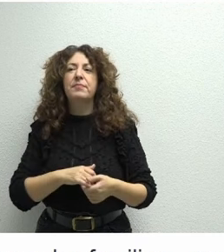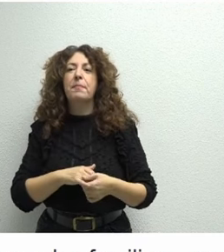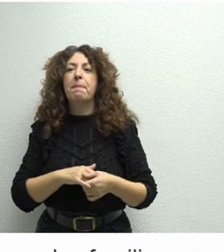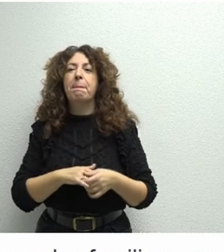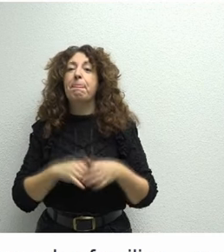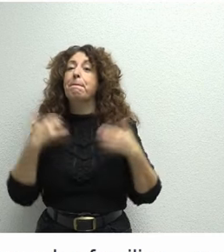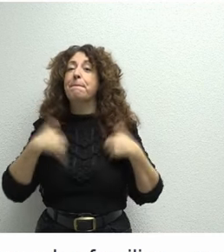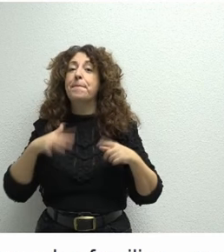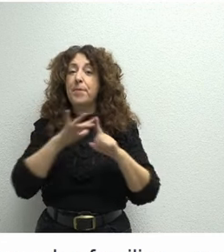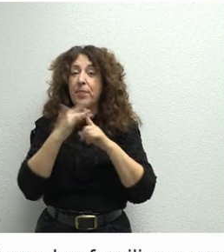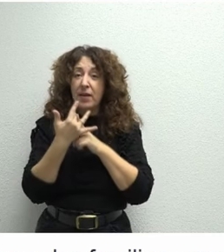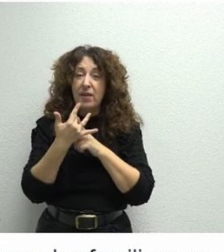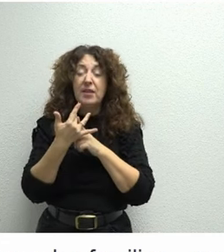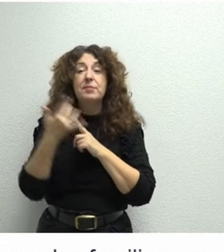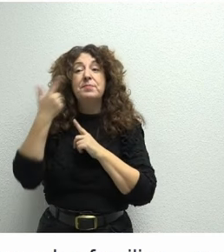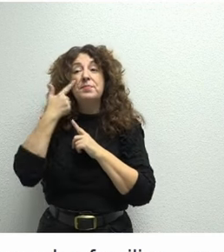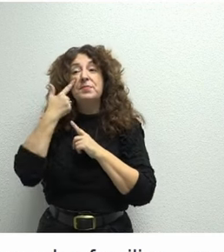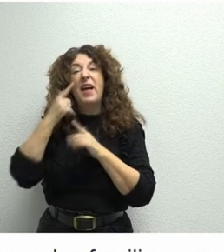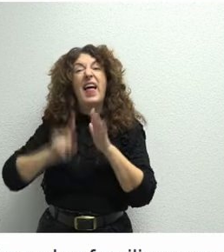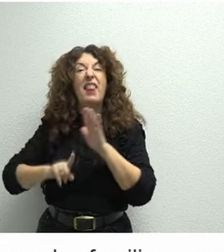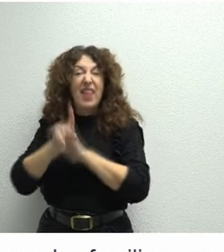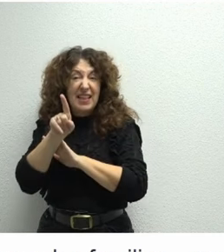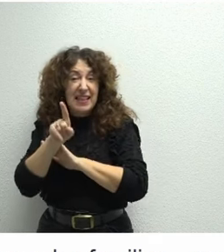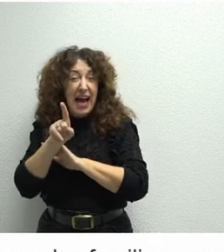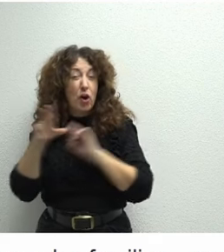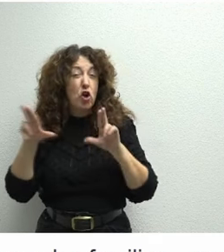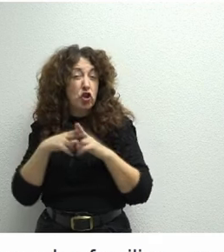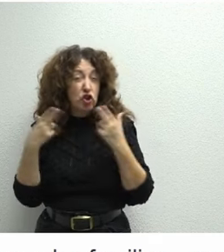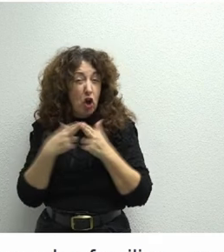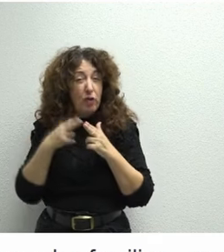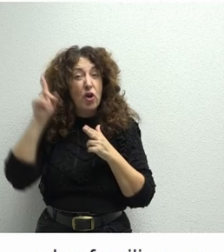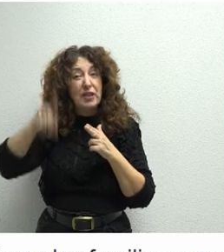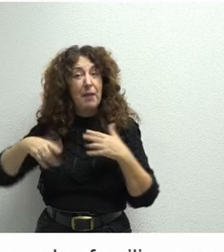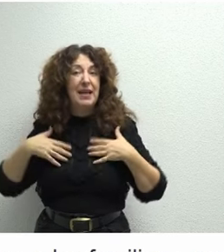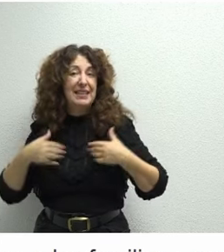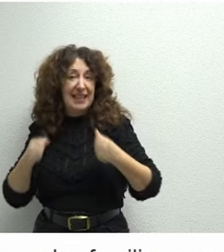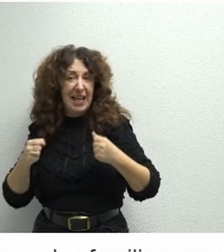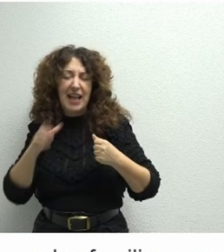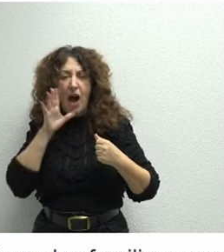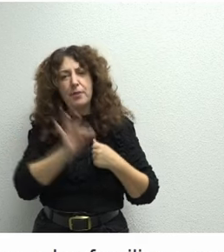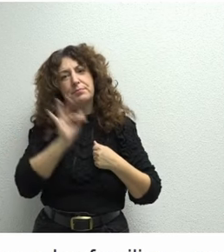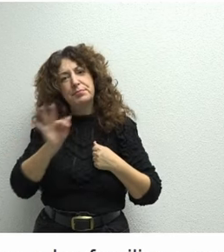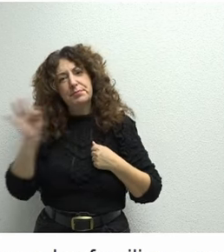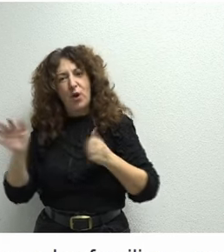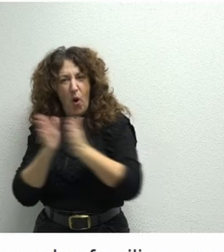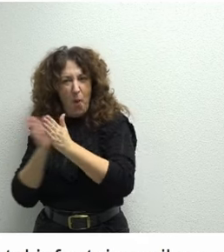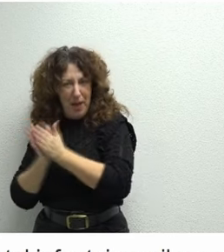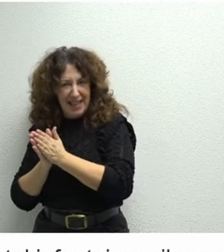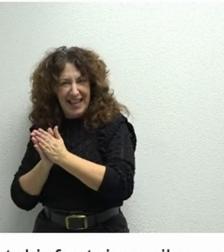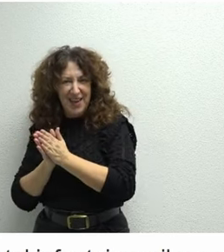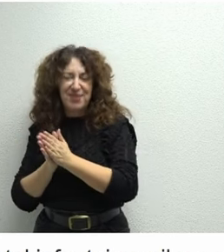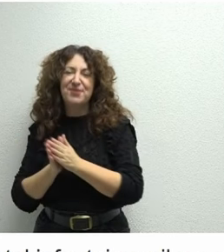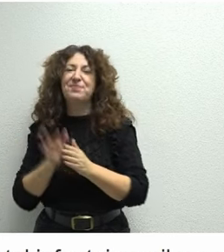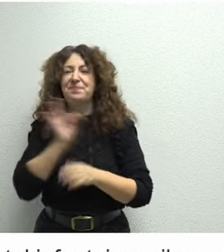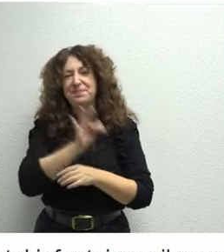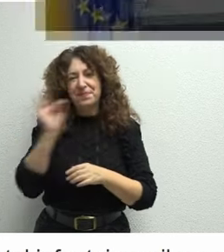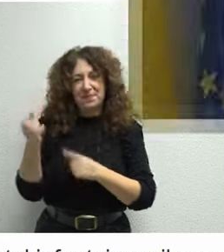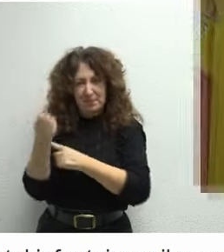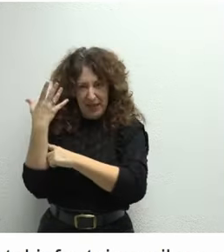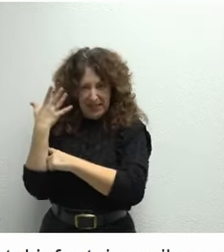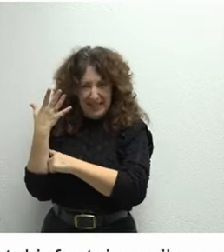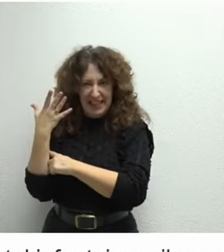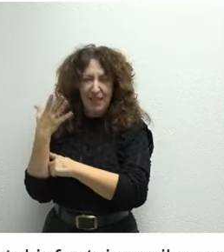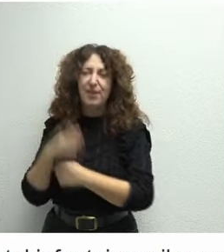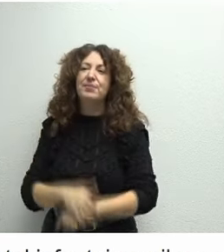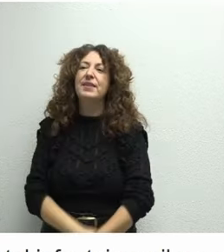contextualizar creo que el desarrollo tanto socio como sanitario lo tienen que trasladar mis compañeros y no yo vale Así que seguimos la